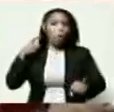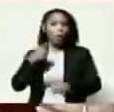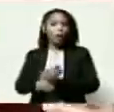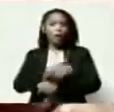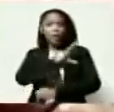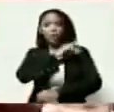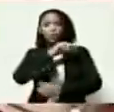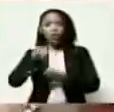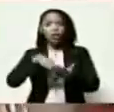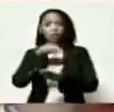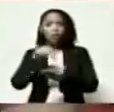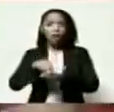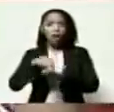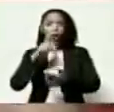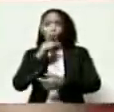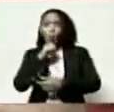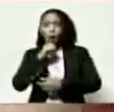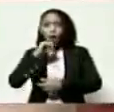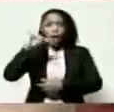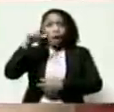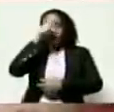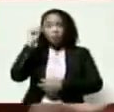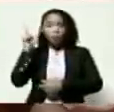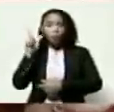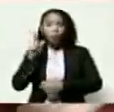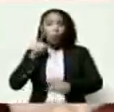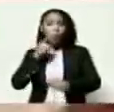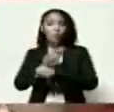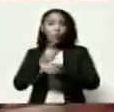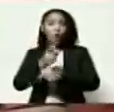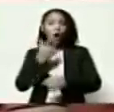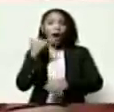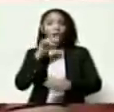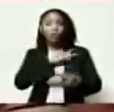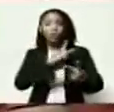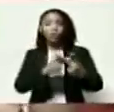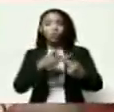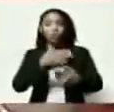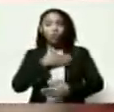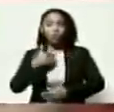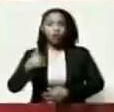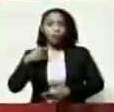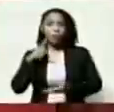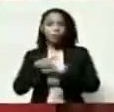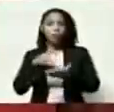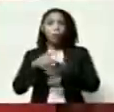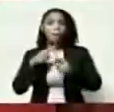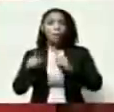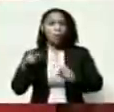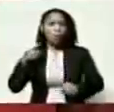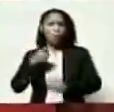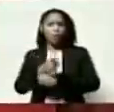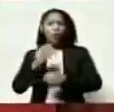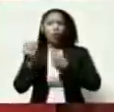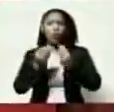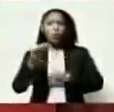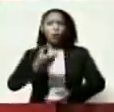no hay obligados en la JPSUV, todos los que están es voluntarios porque quieren. pero tampoco hay obligados como alcalde.